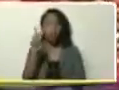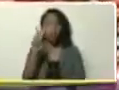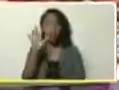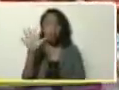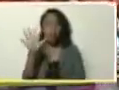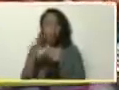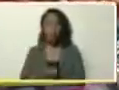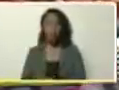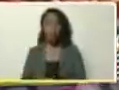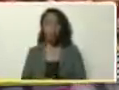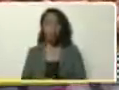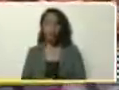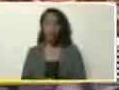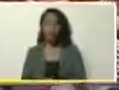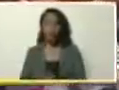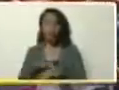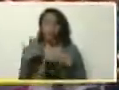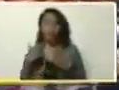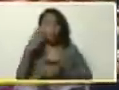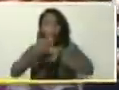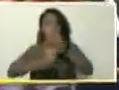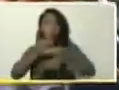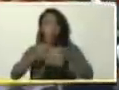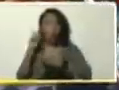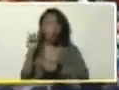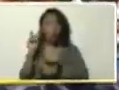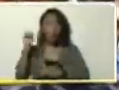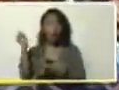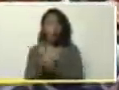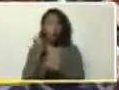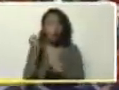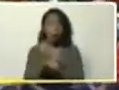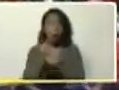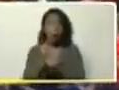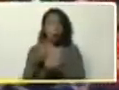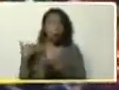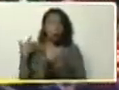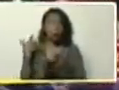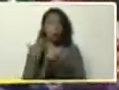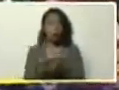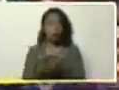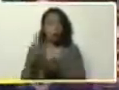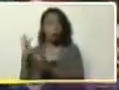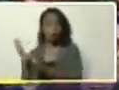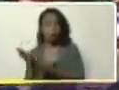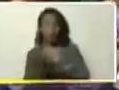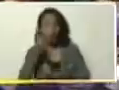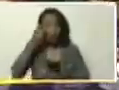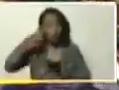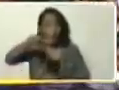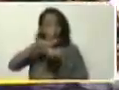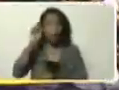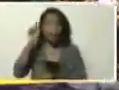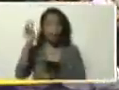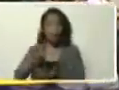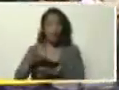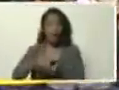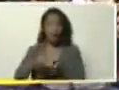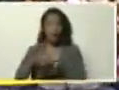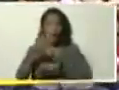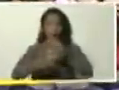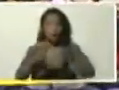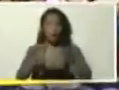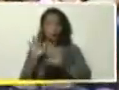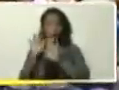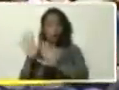2021-2025 de lo que será esa gestión para servir al pueblo mirandino, garantizar así una